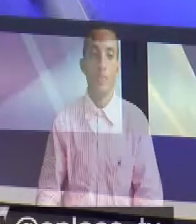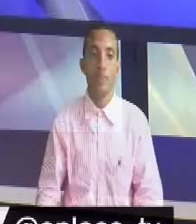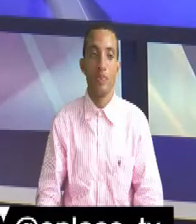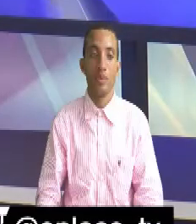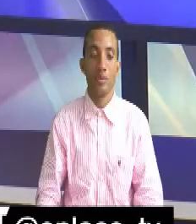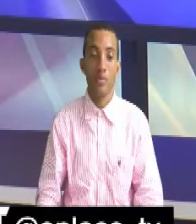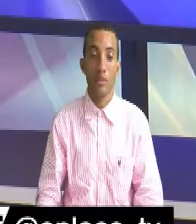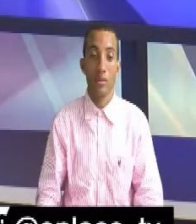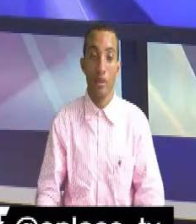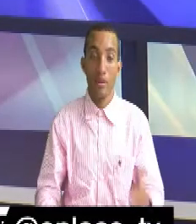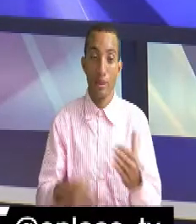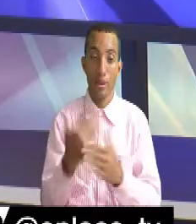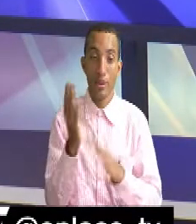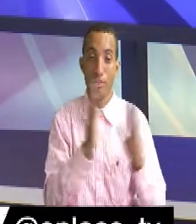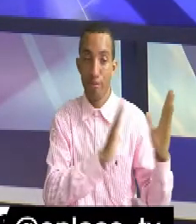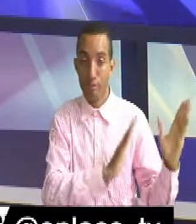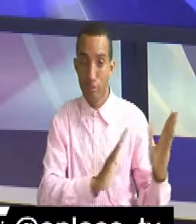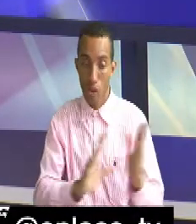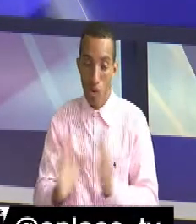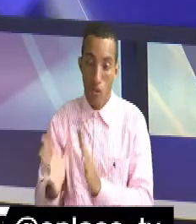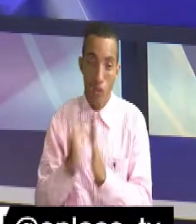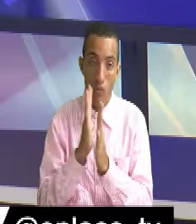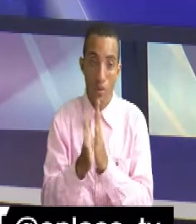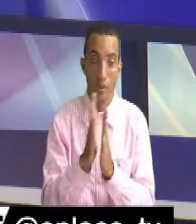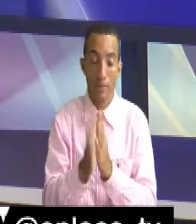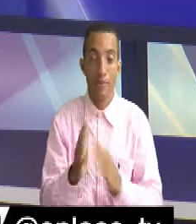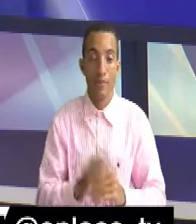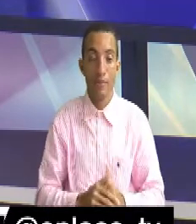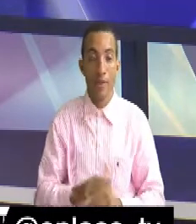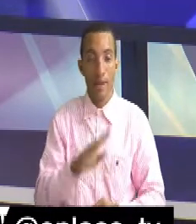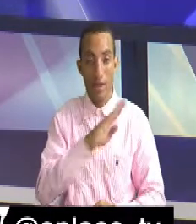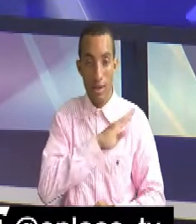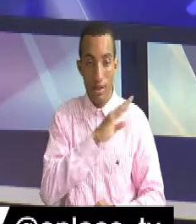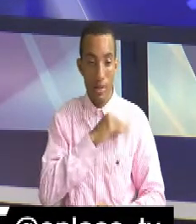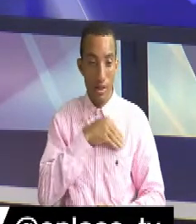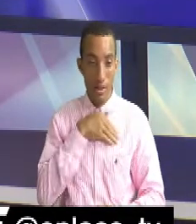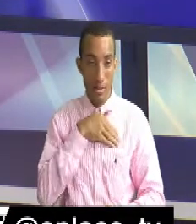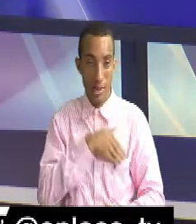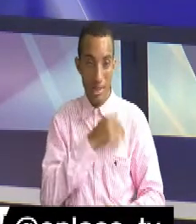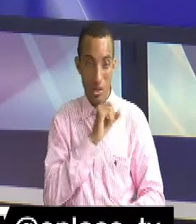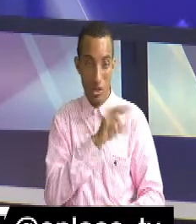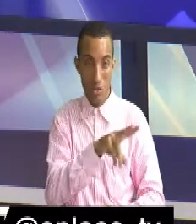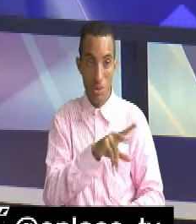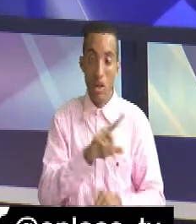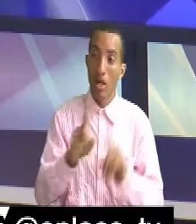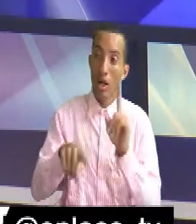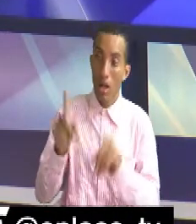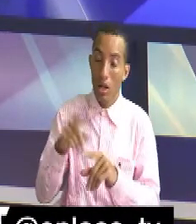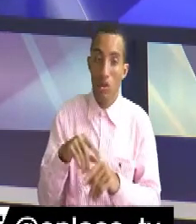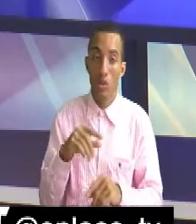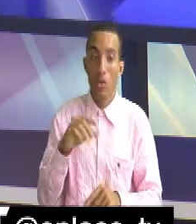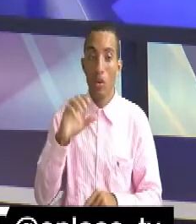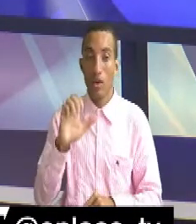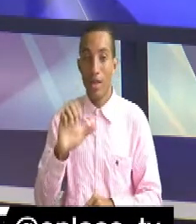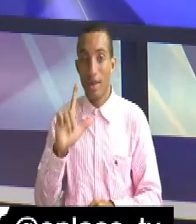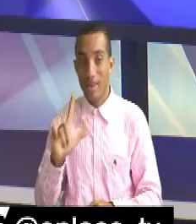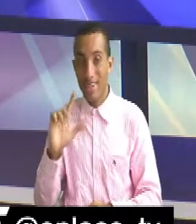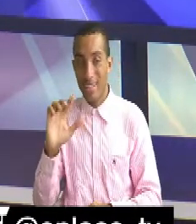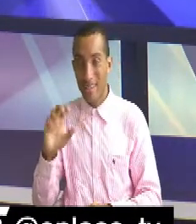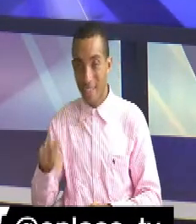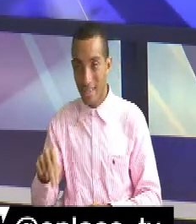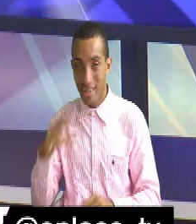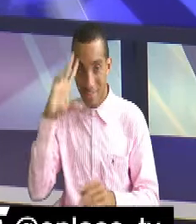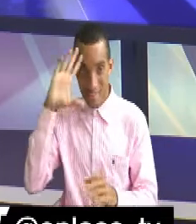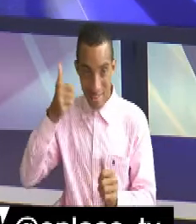Iniciamos con el desarrollo de nuestra información. Alcaldes del sur de Bolívar denuncian amenazas del ELN y las BACRIM. Los funcionarios públicos reclaman del